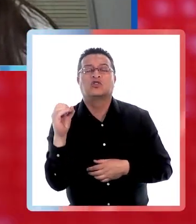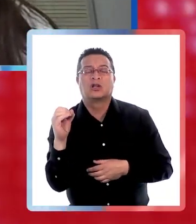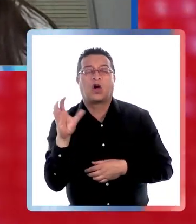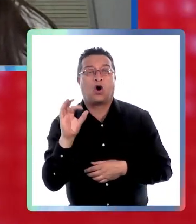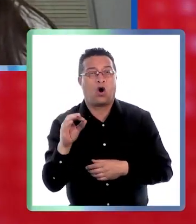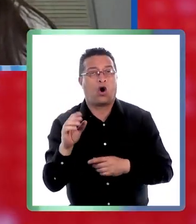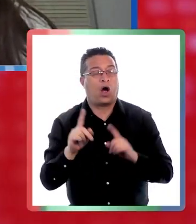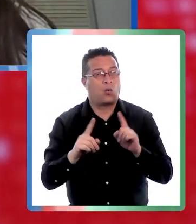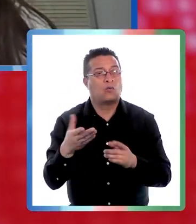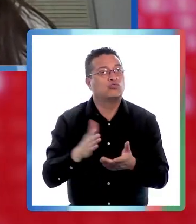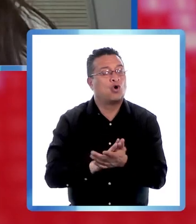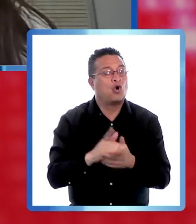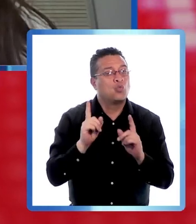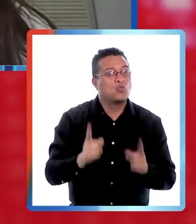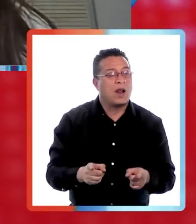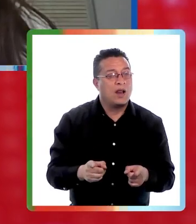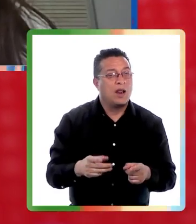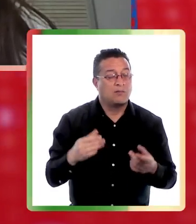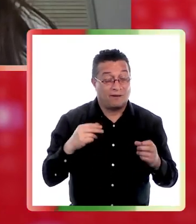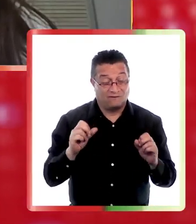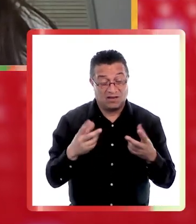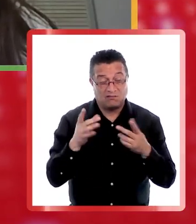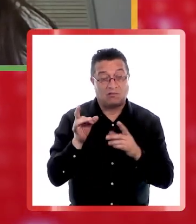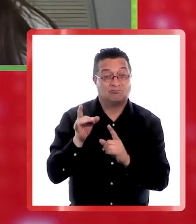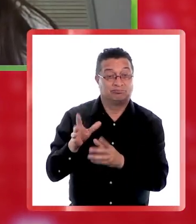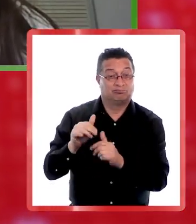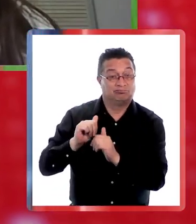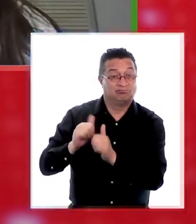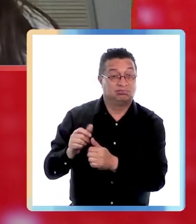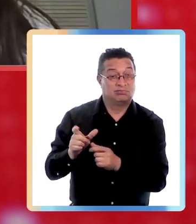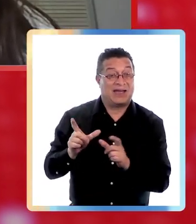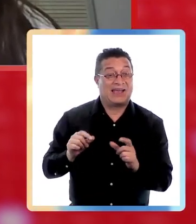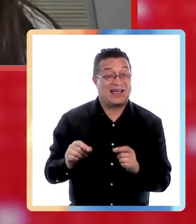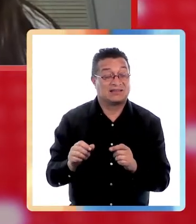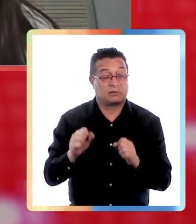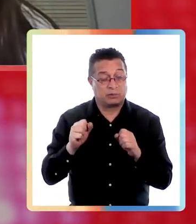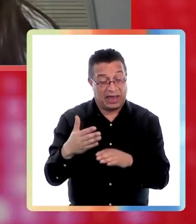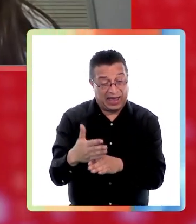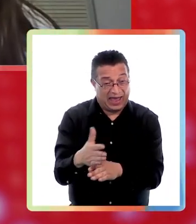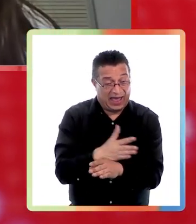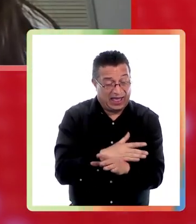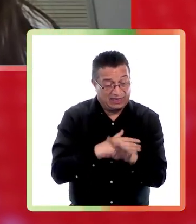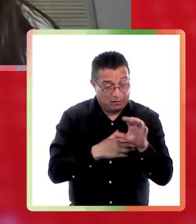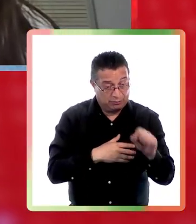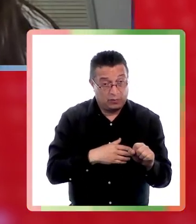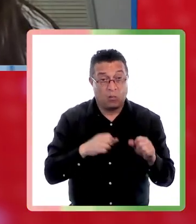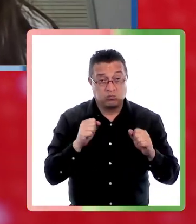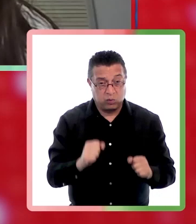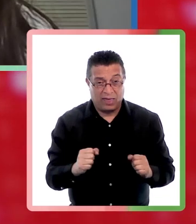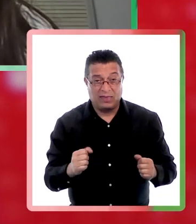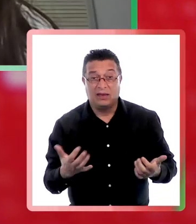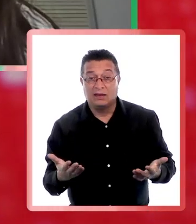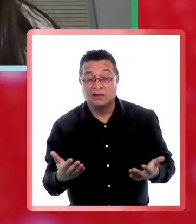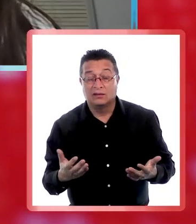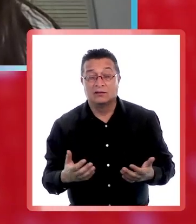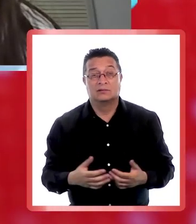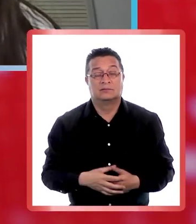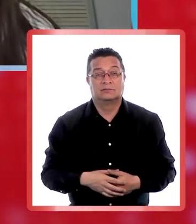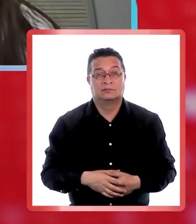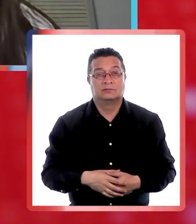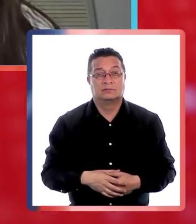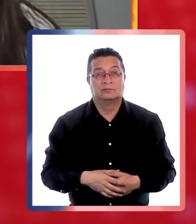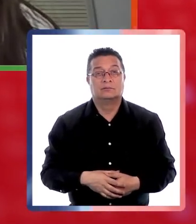de alguna manera no se puede evitar, pero sí sobrevivir al cáncer mientras antes se detecte, ¿no?